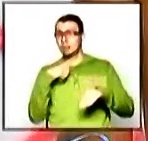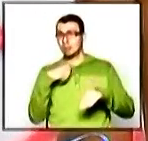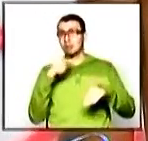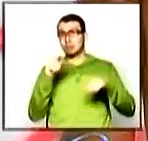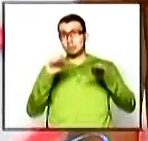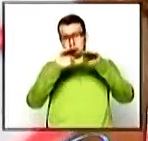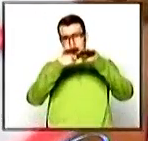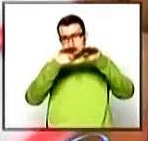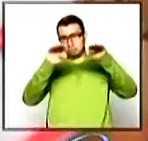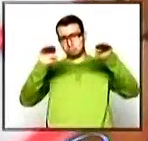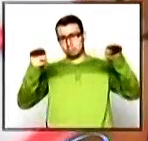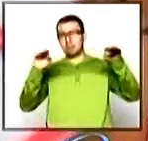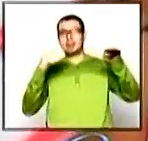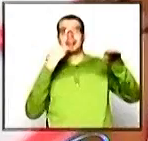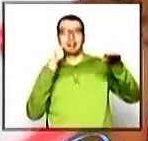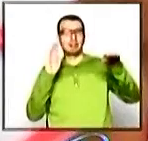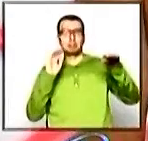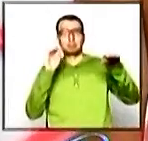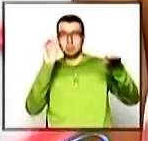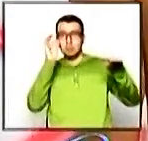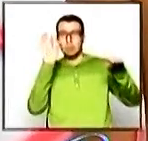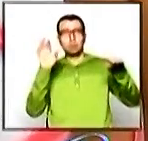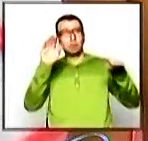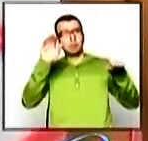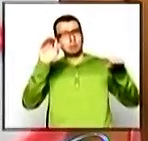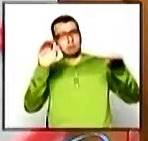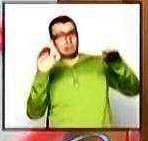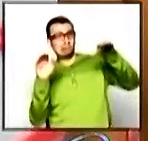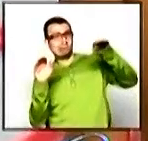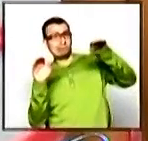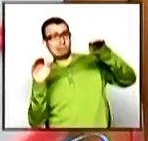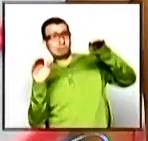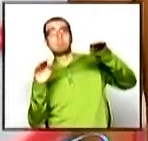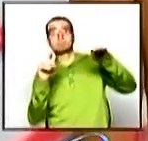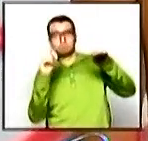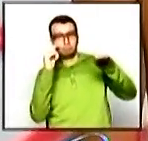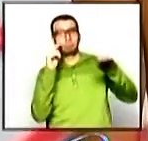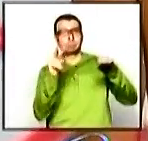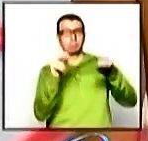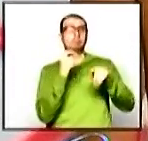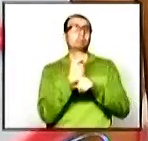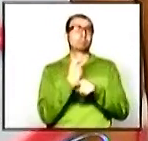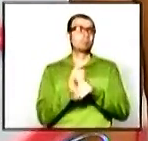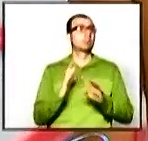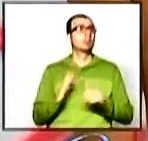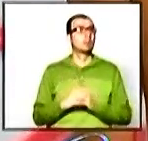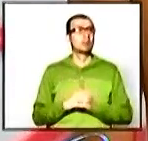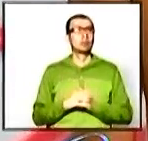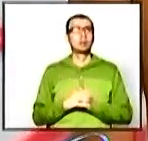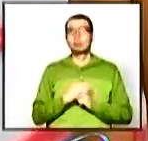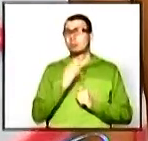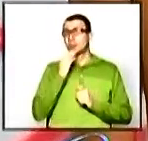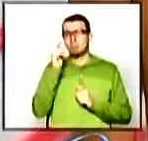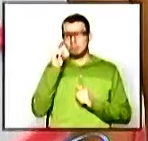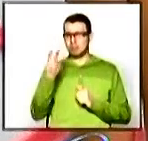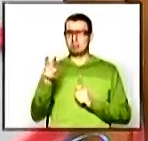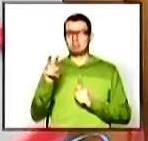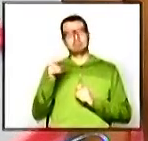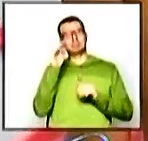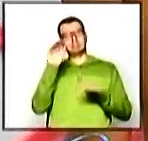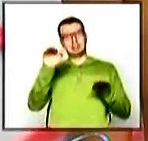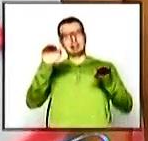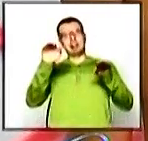simétrica, pero suponiendo que encontramos una espalda de esta manera, ¿sí? Cuando podemos observar una espalda donde hay un hombro más caído que el otro,